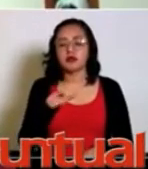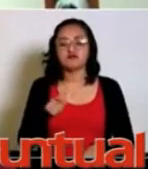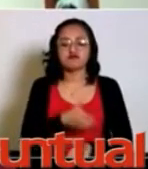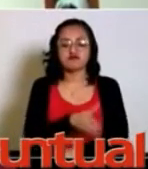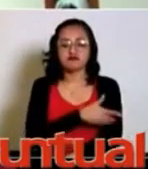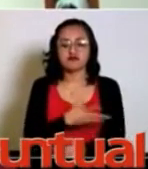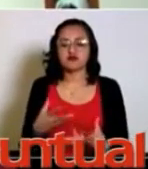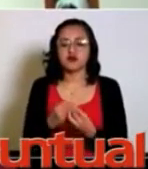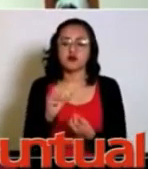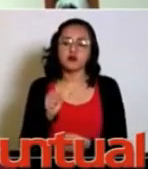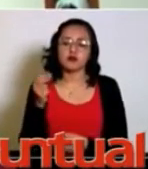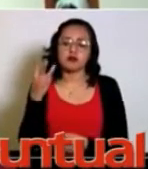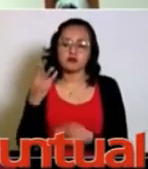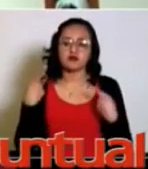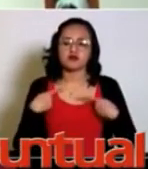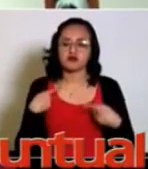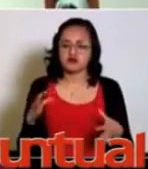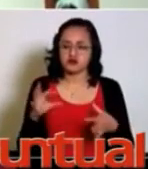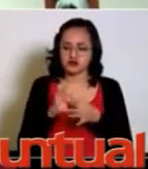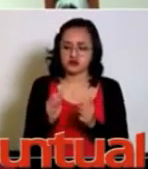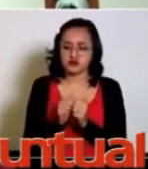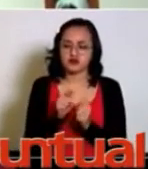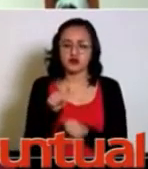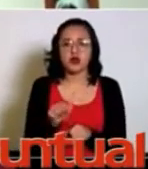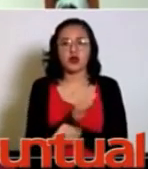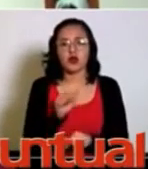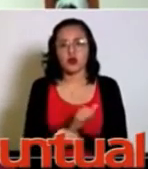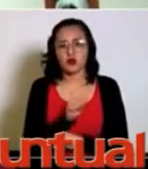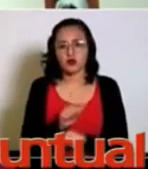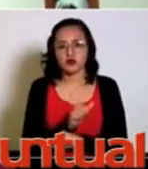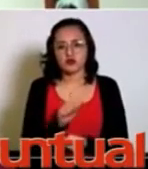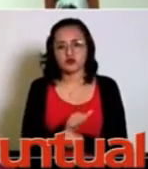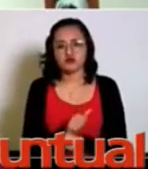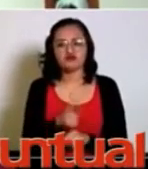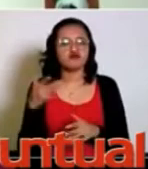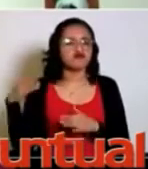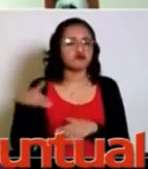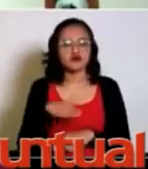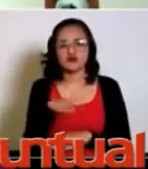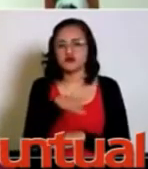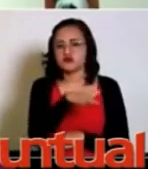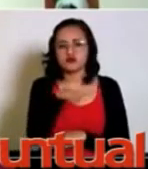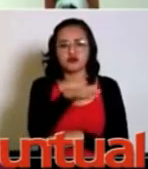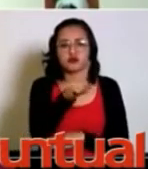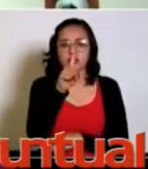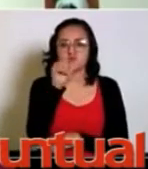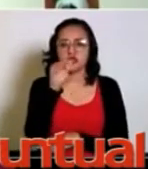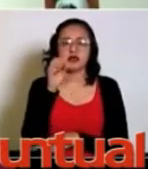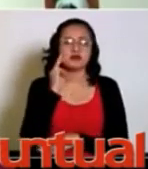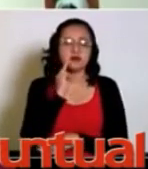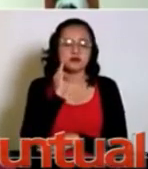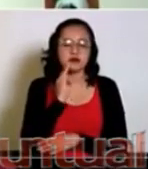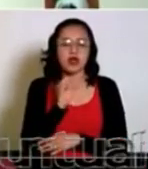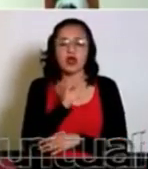acompañada de otras tres personas en un vehículo por la carretera